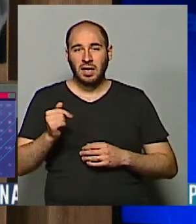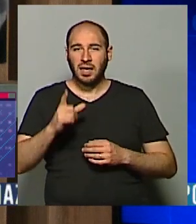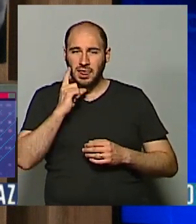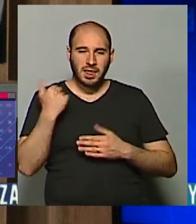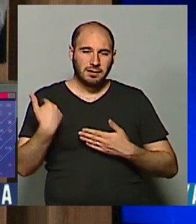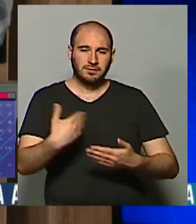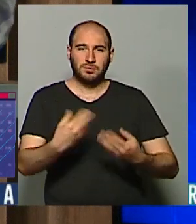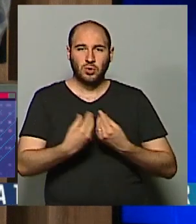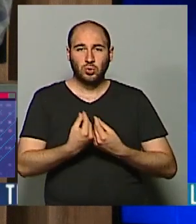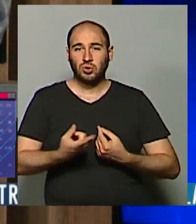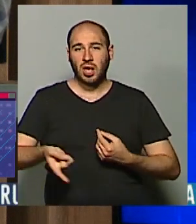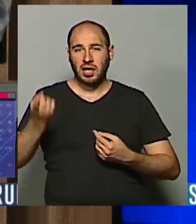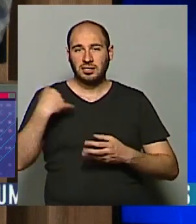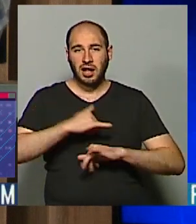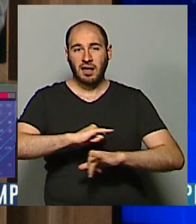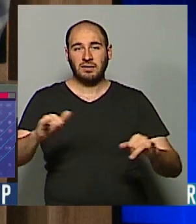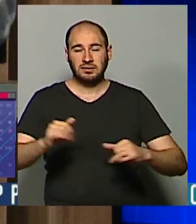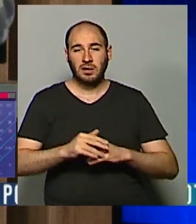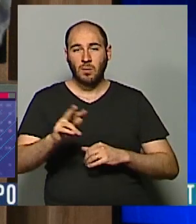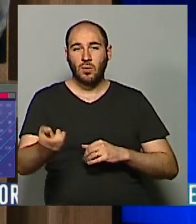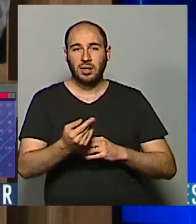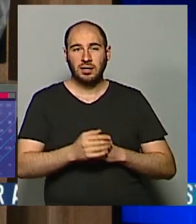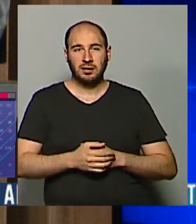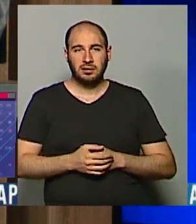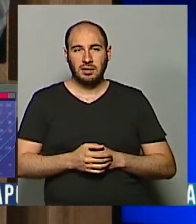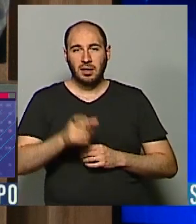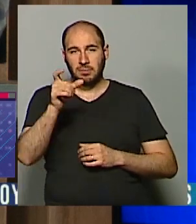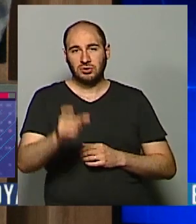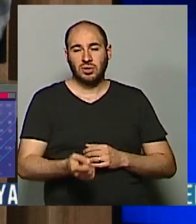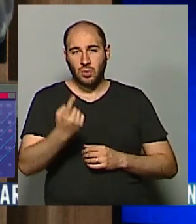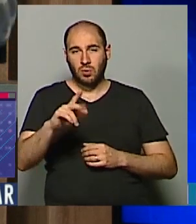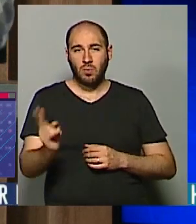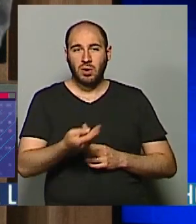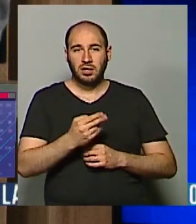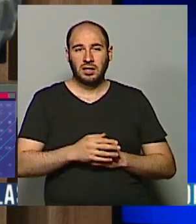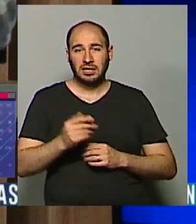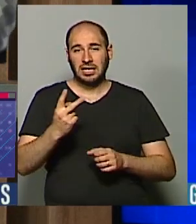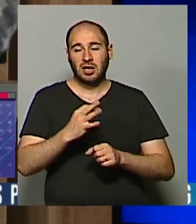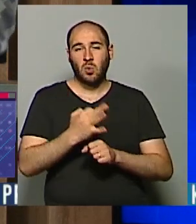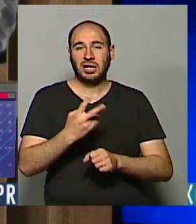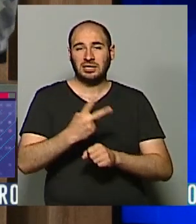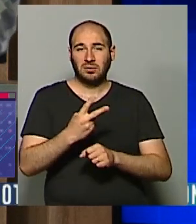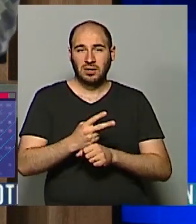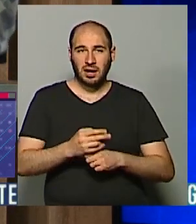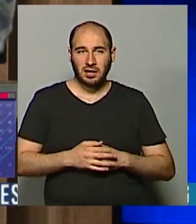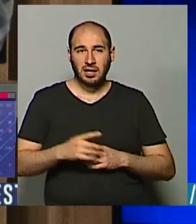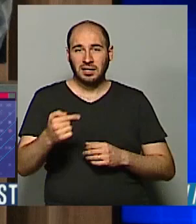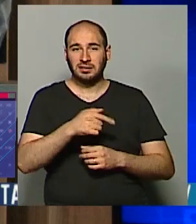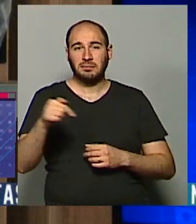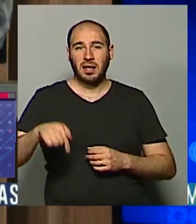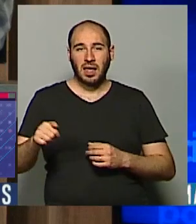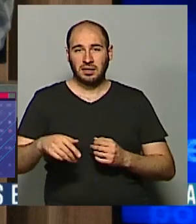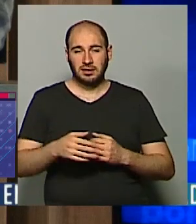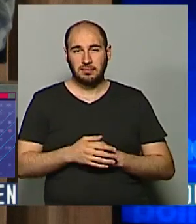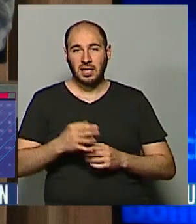días y ayer se anunció la muerte de un chico prácticamente secundario. Esta semana